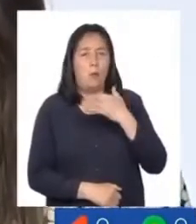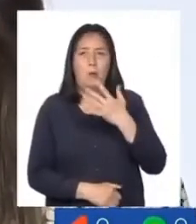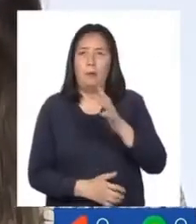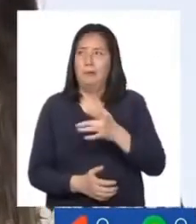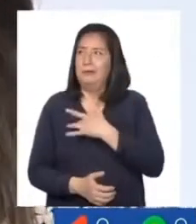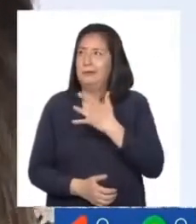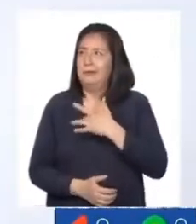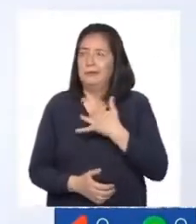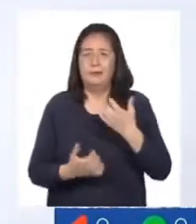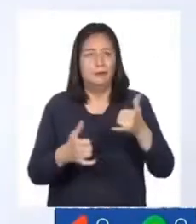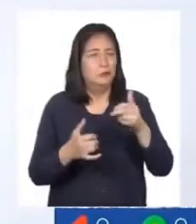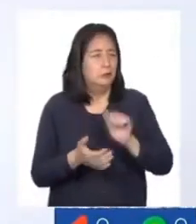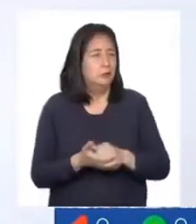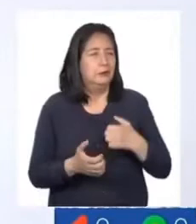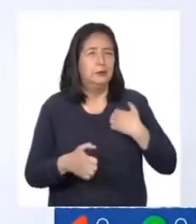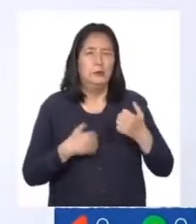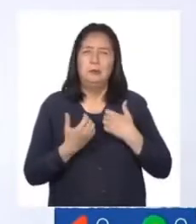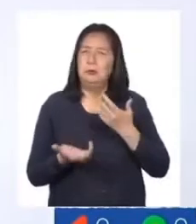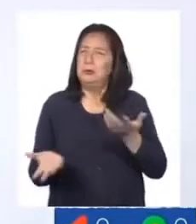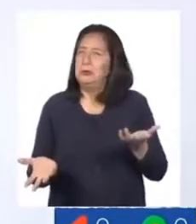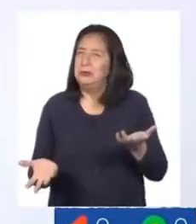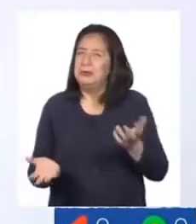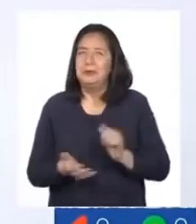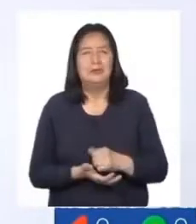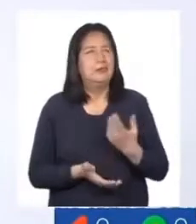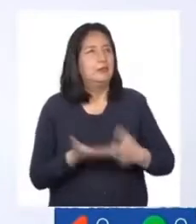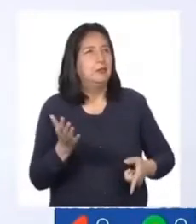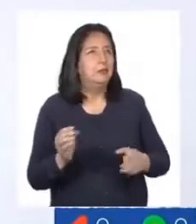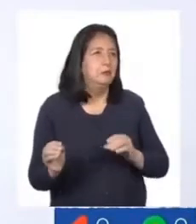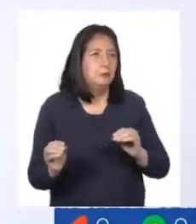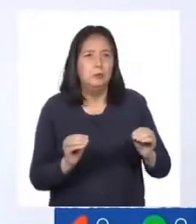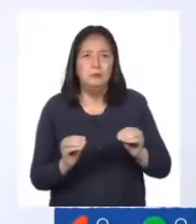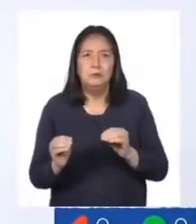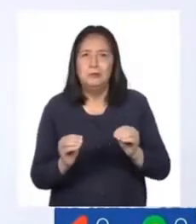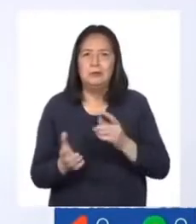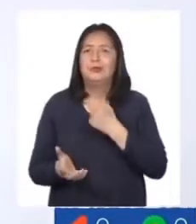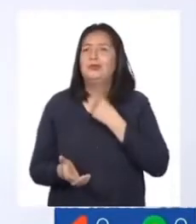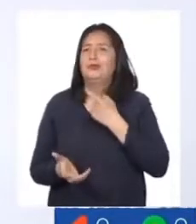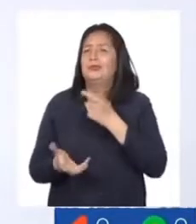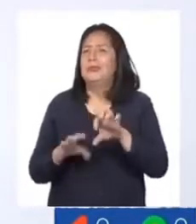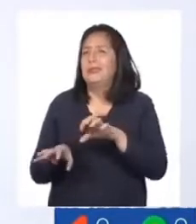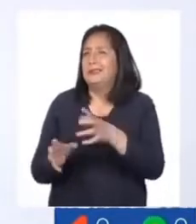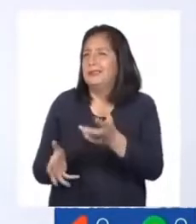se han sentido al jugar? ¿Qué emociones tuvieron? ¿Qué movimientos prefieren